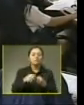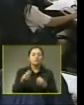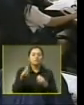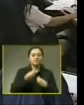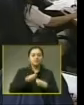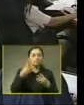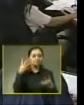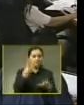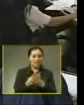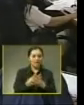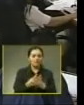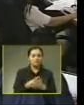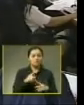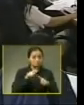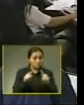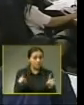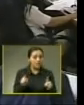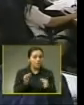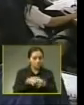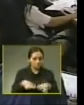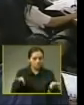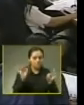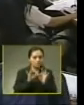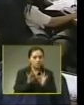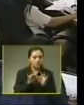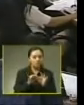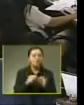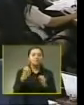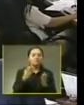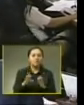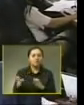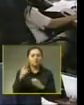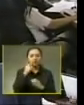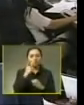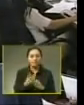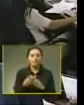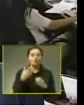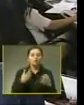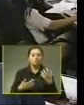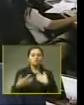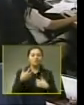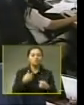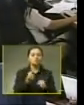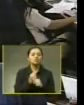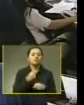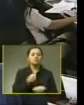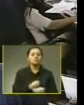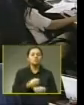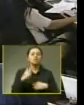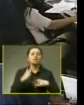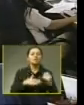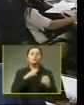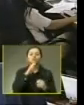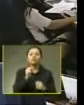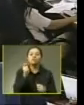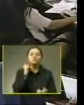penales. Pero ojo, se trata de consecuencias por los actos realizados, que no es lo